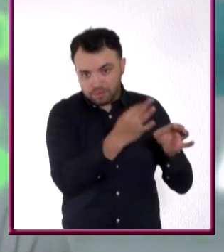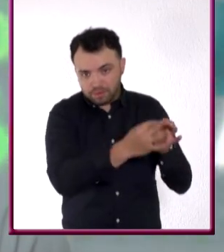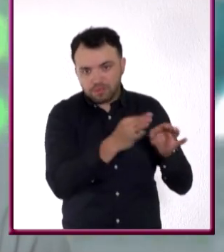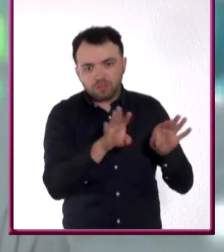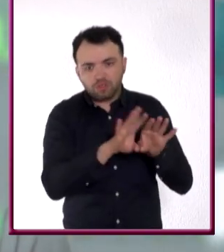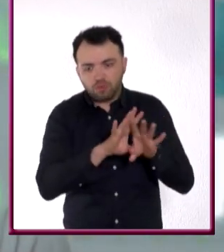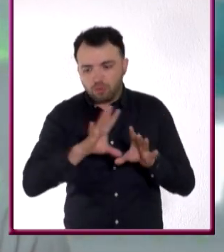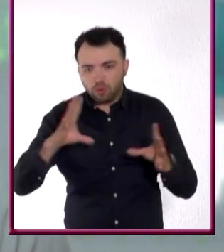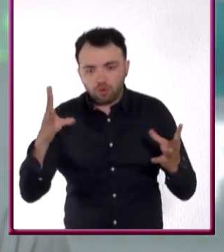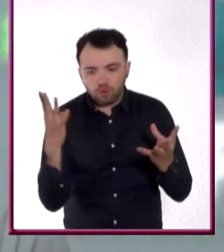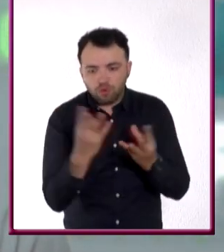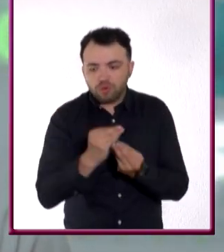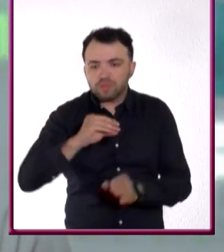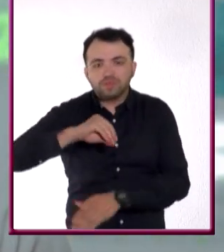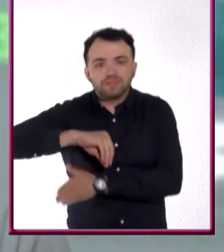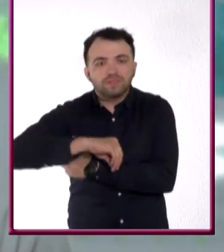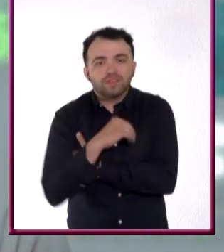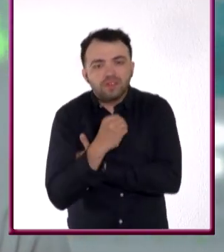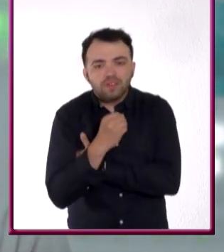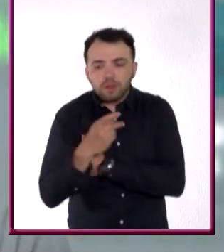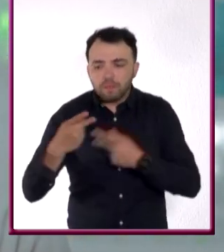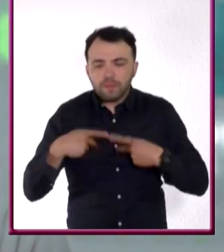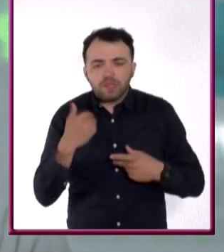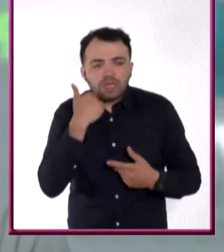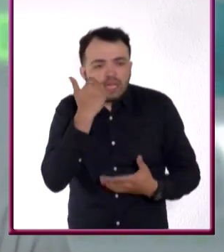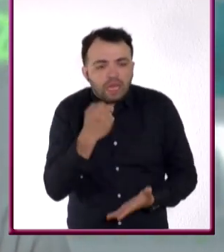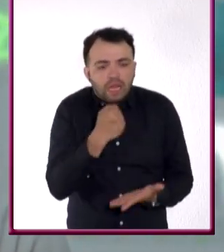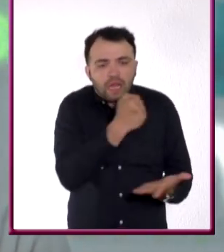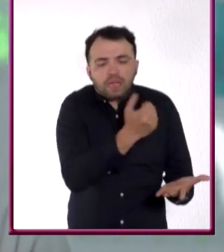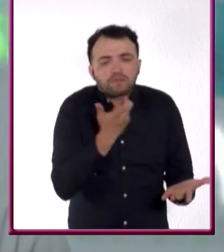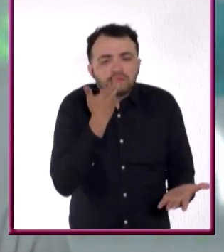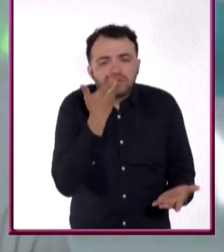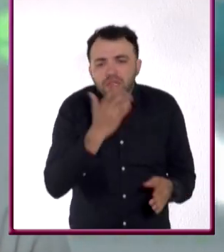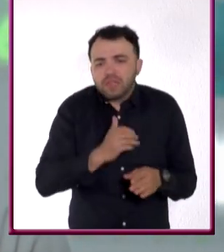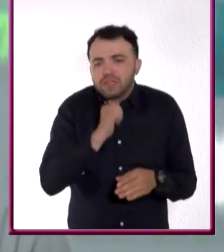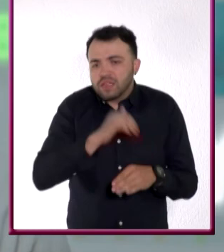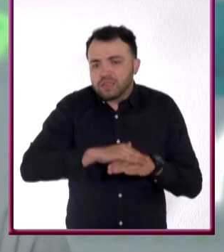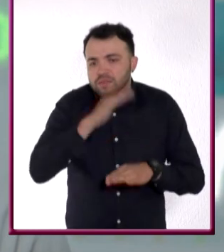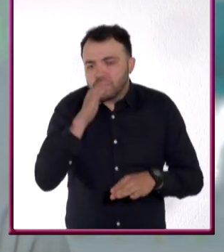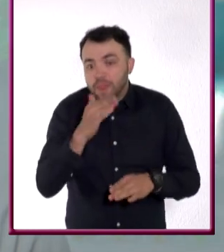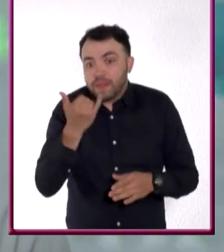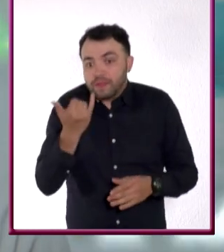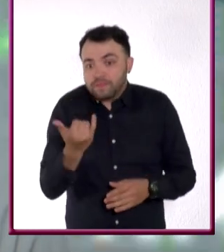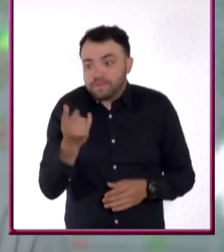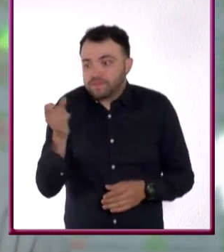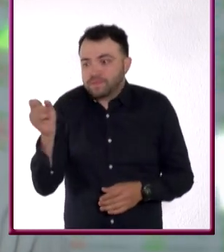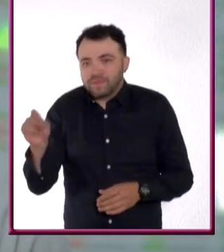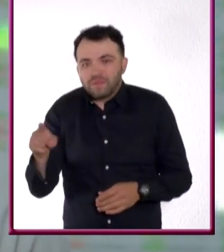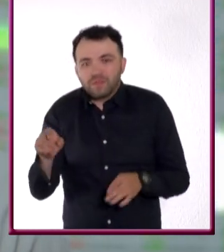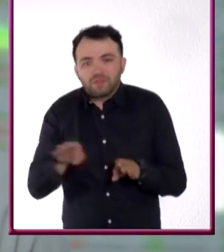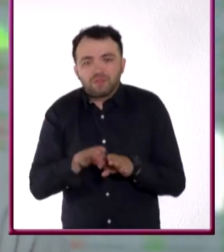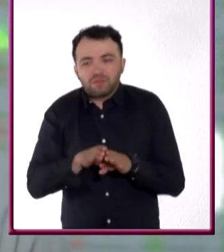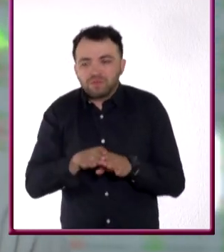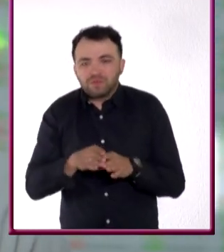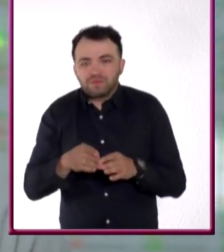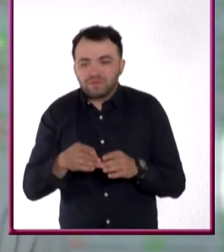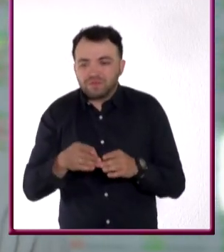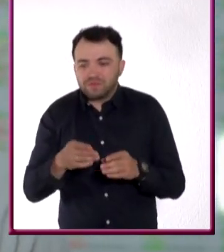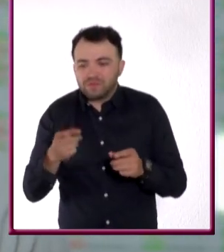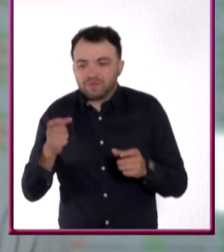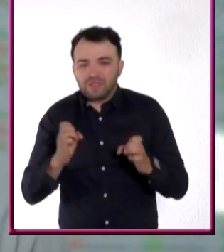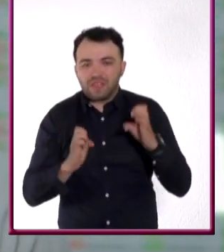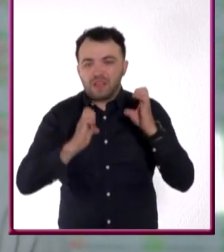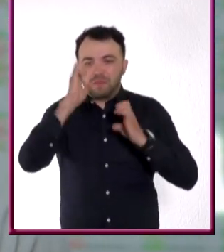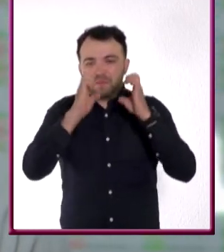de juntar a ahorradores e inversionistas y lo hace a través de estas agencias, de los famosos corredores de